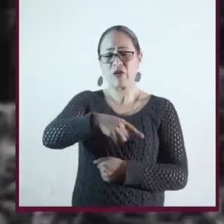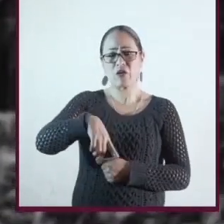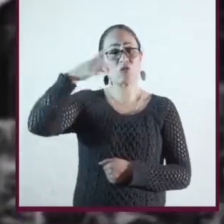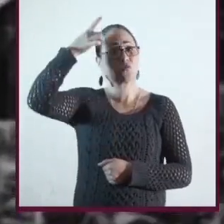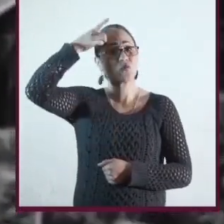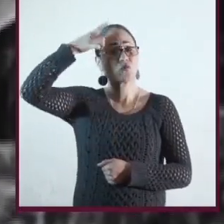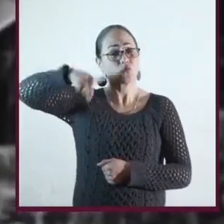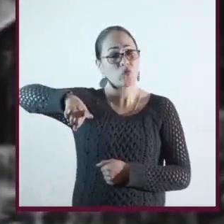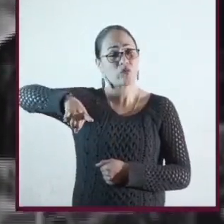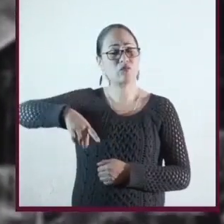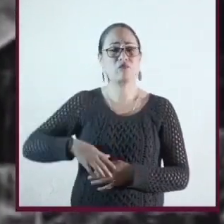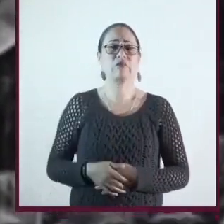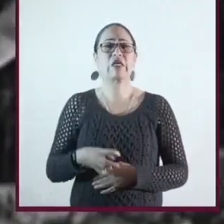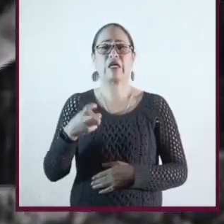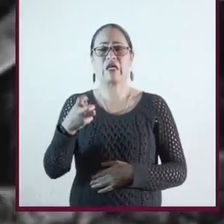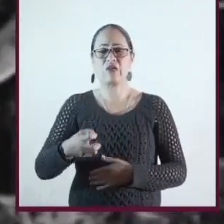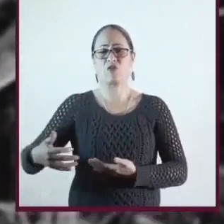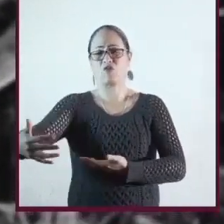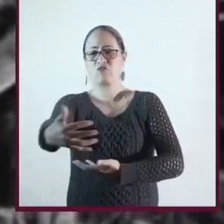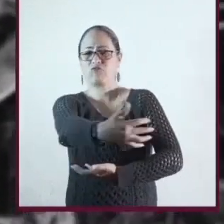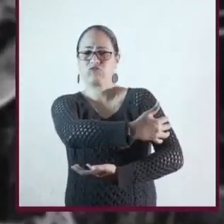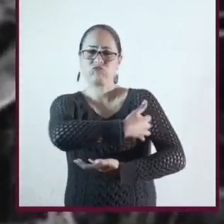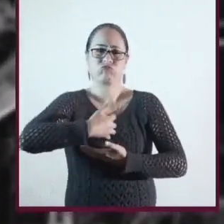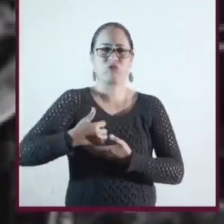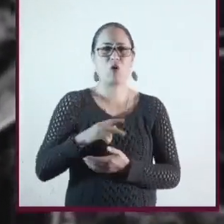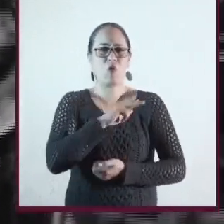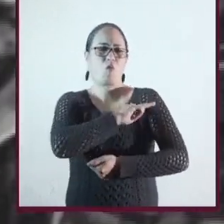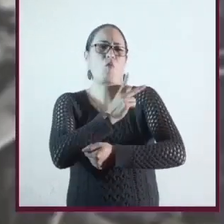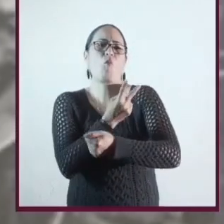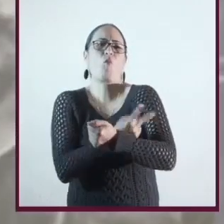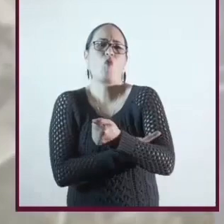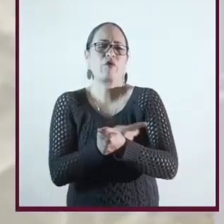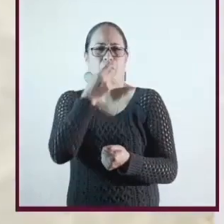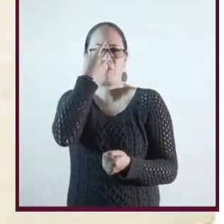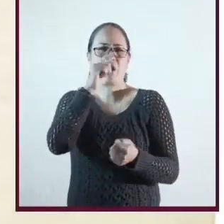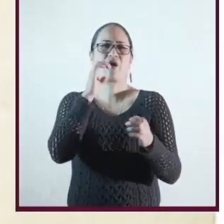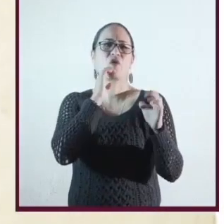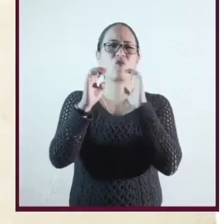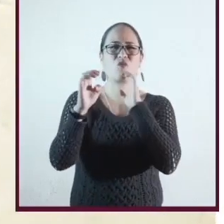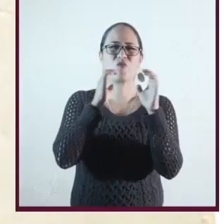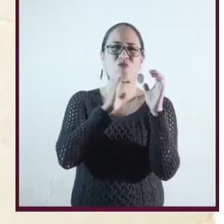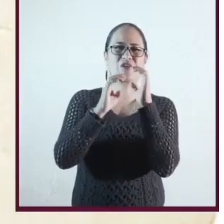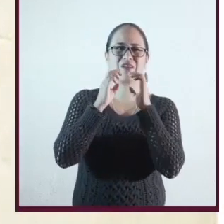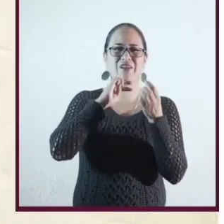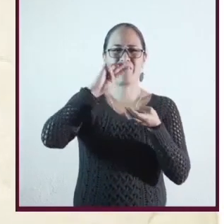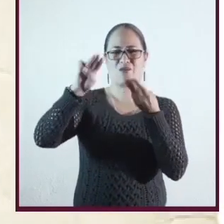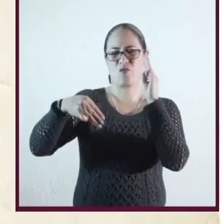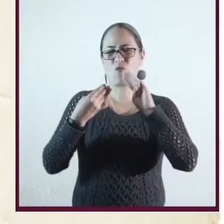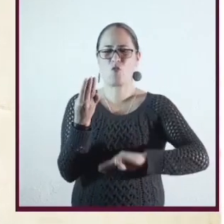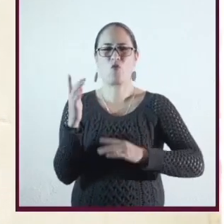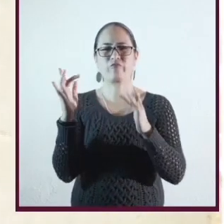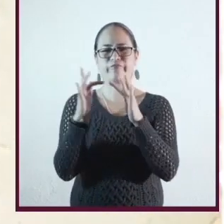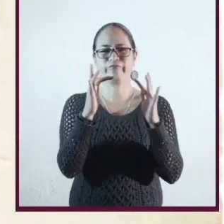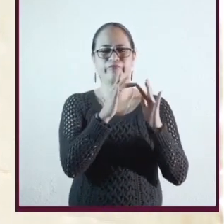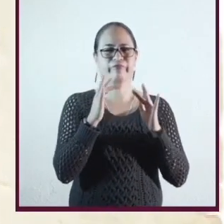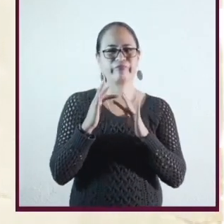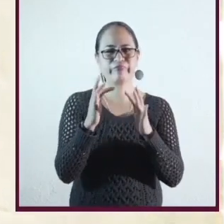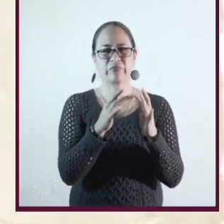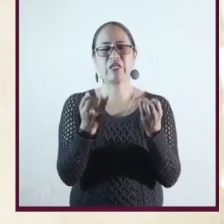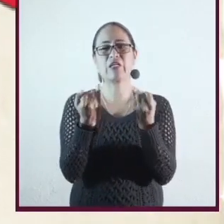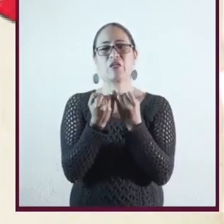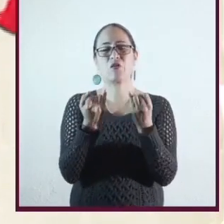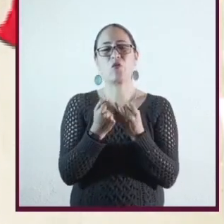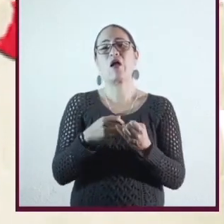Este hecho aseguró el poder de Reino Unido sobre las comunicaciones mundiales y fue clave para el triunfo de la Triple